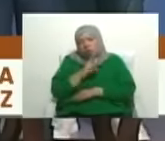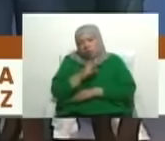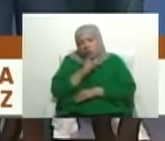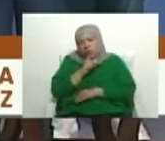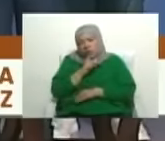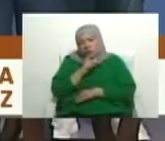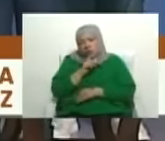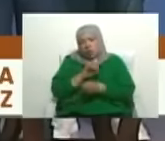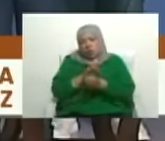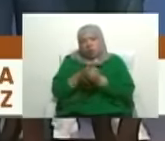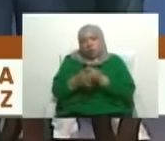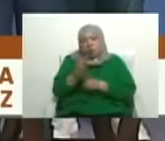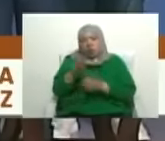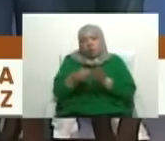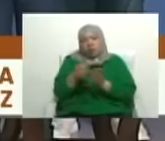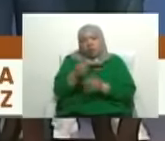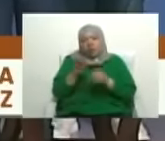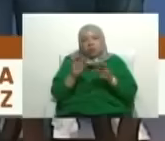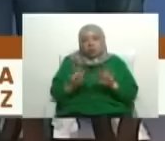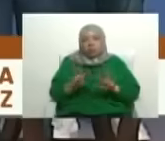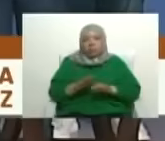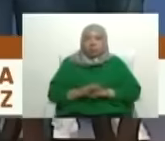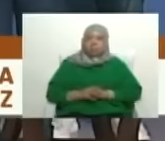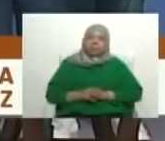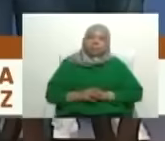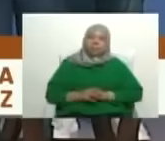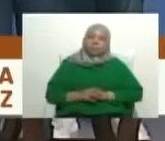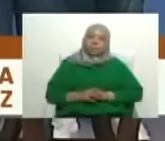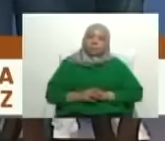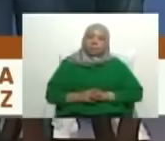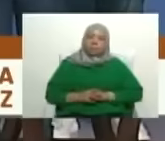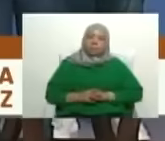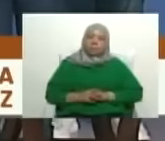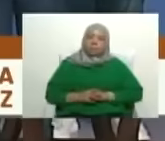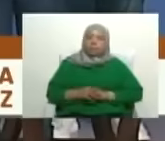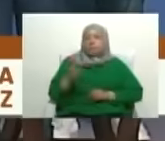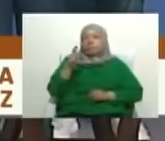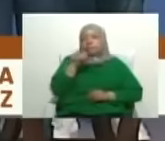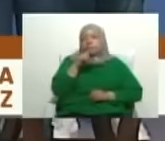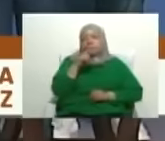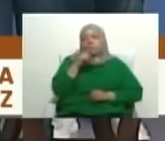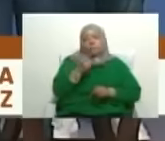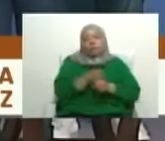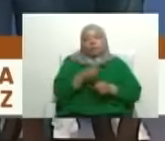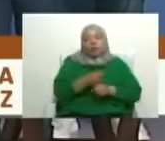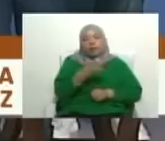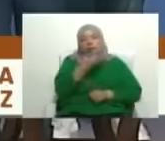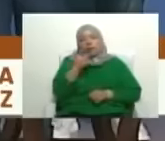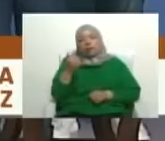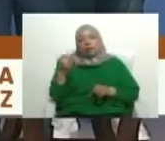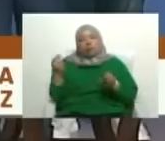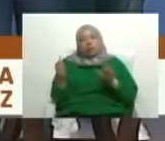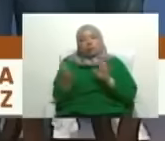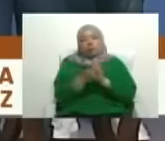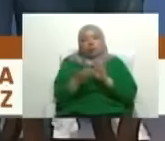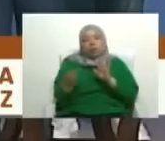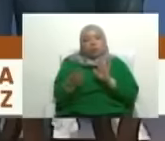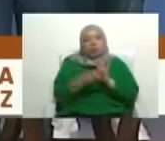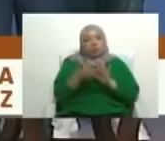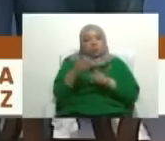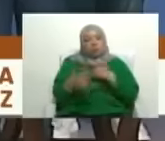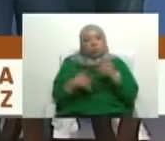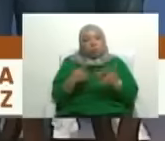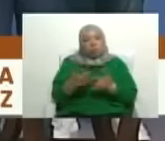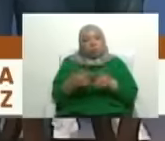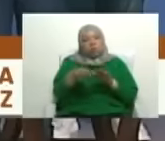pandemia por COVID-19, así se les ocurrió brillantemente que la mejor fecha para dar un golpe y para asesinar eran los